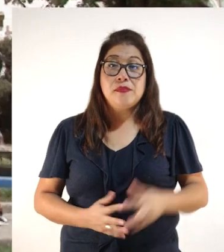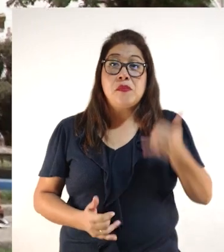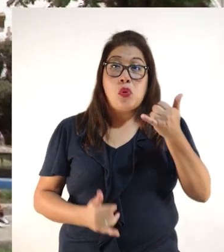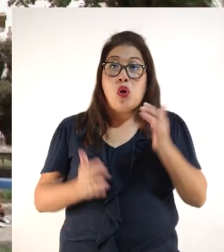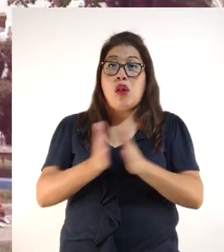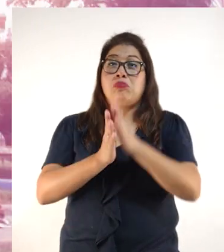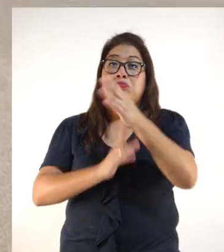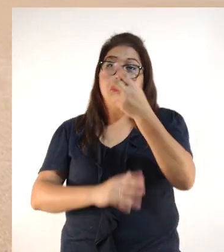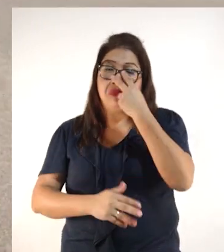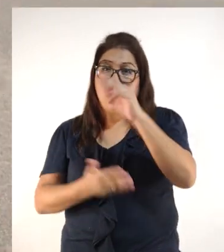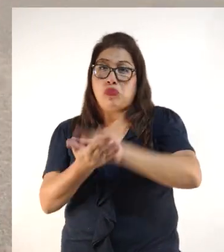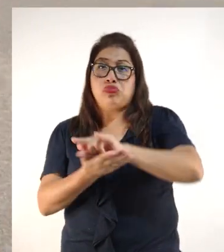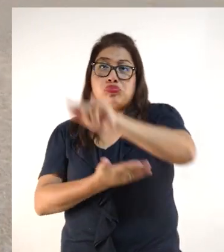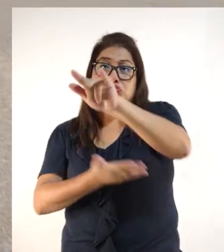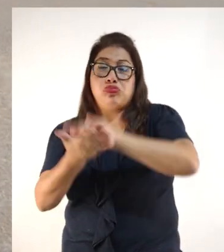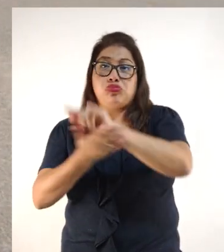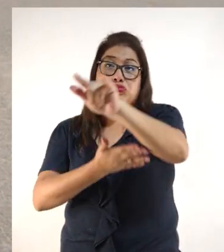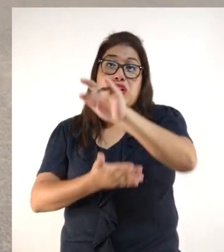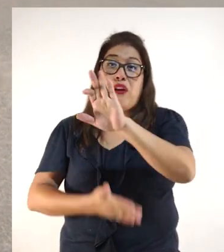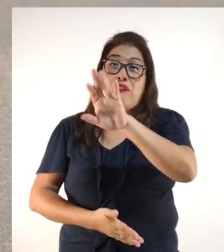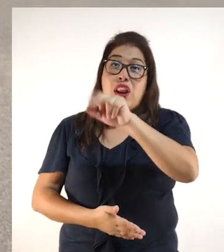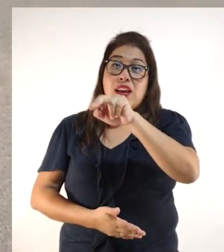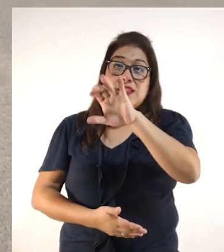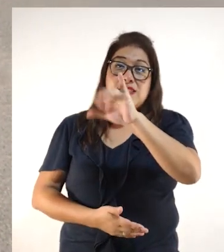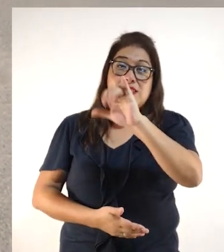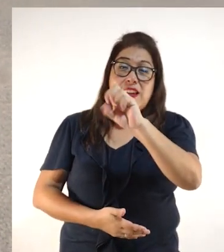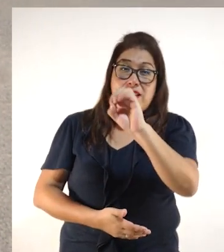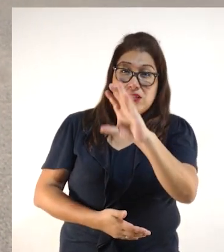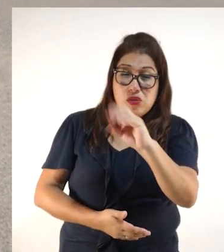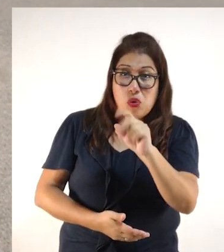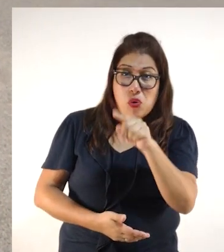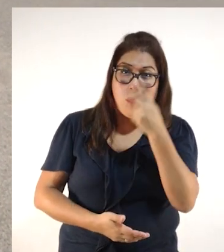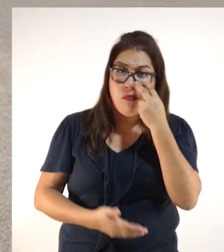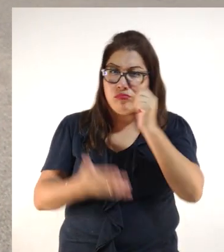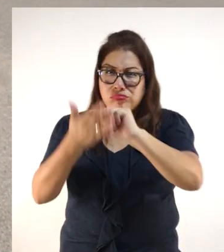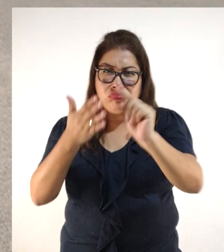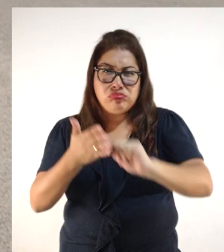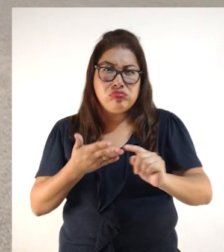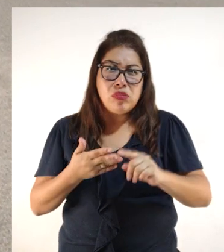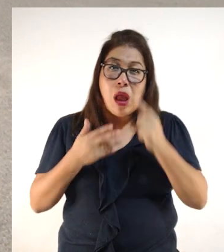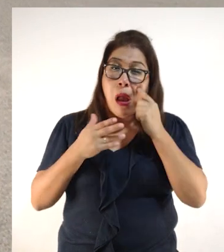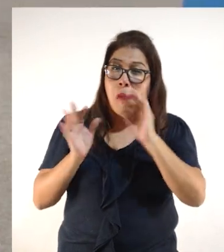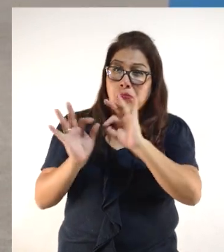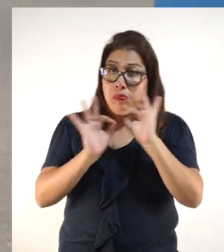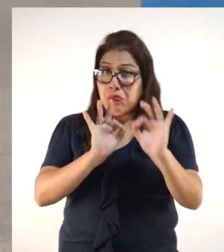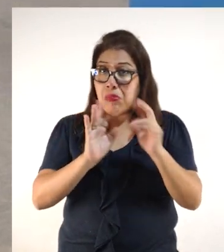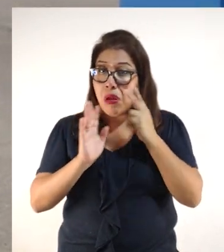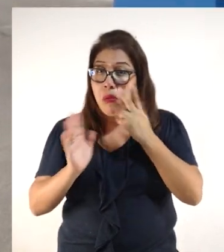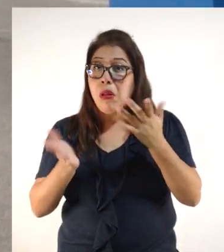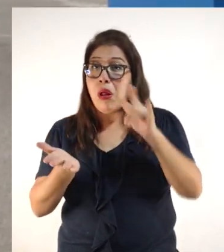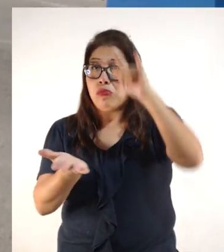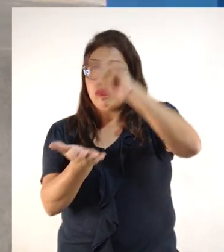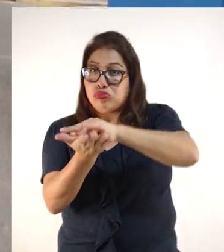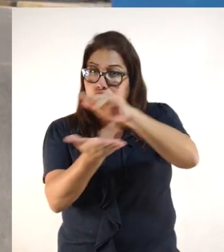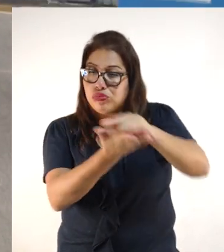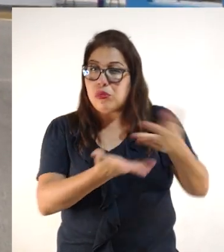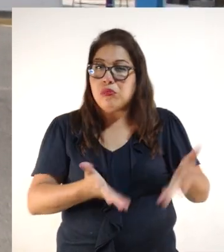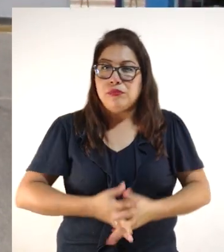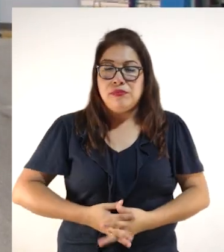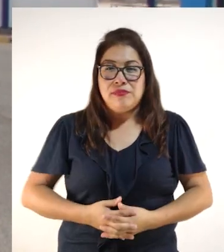Nos encontramos en el aeropuerto Francisco Carlé, donde se va a realizar la fiscalización en la edificación destinada al